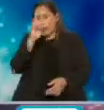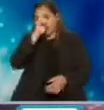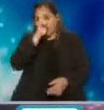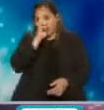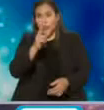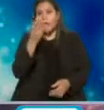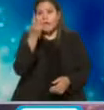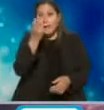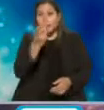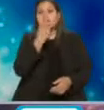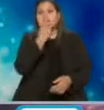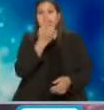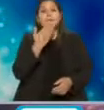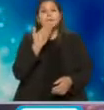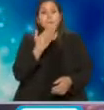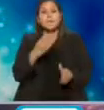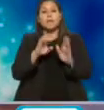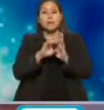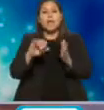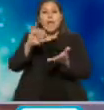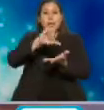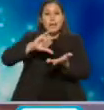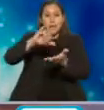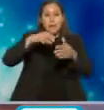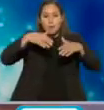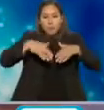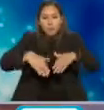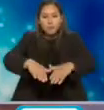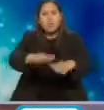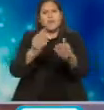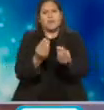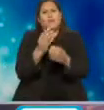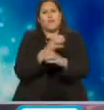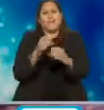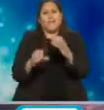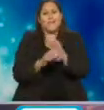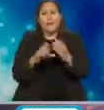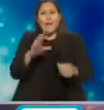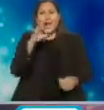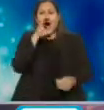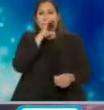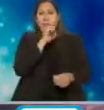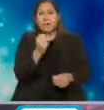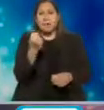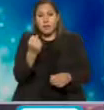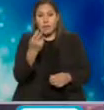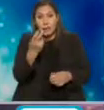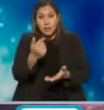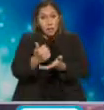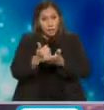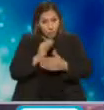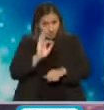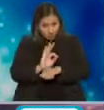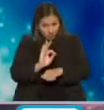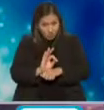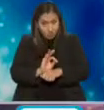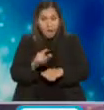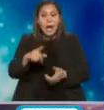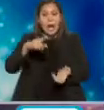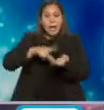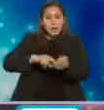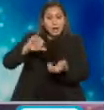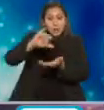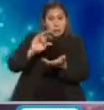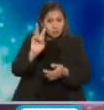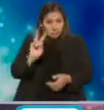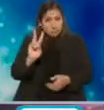muy importante. Se fríen muchísimas cosas, se llegan a temperaturas muy altas y en lugar de darnos el beneficio propio de los nutrimentos que